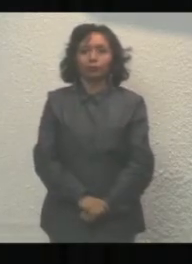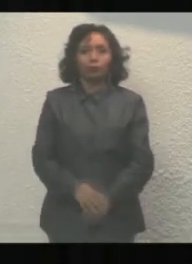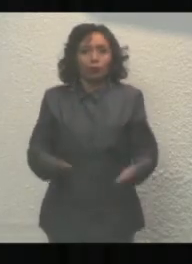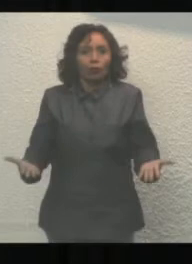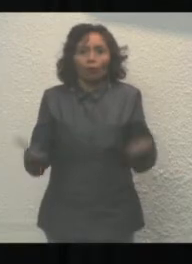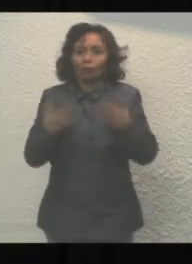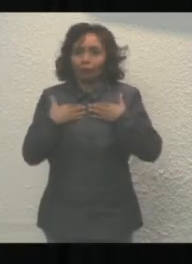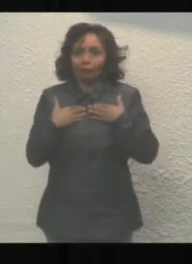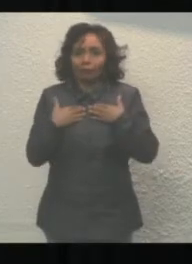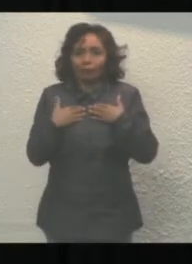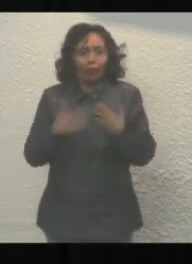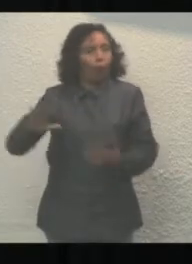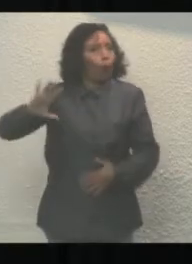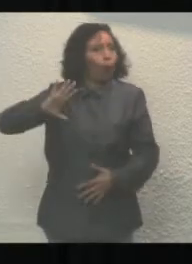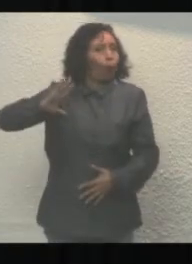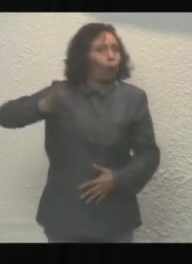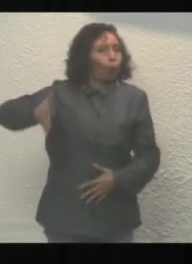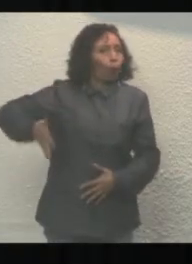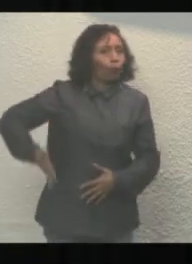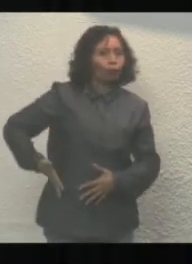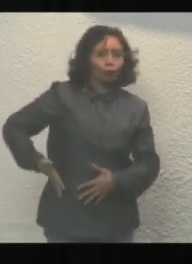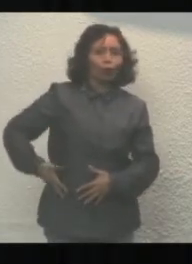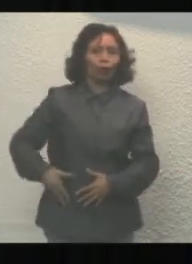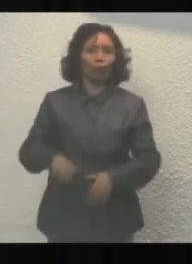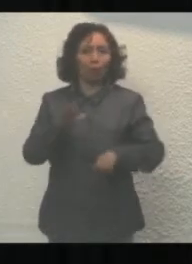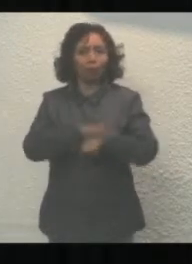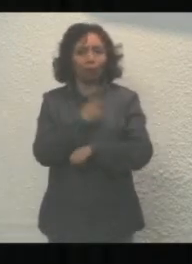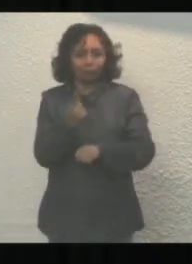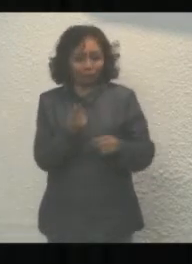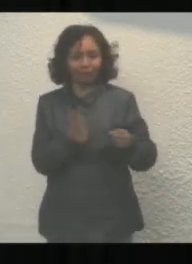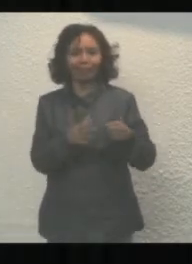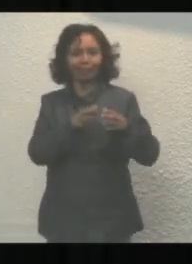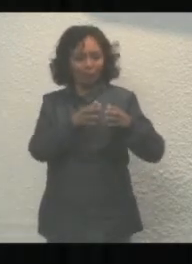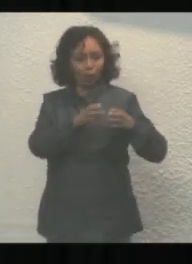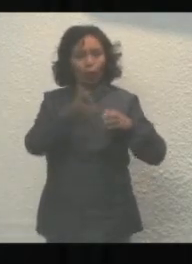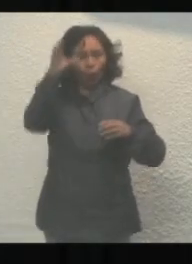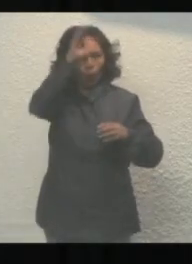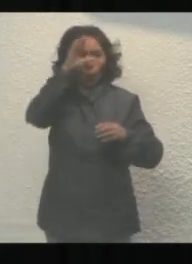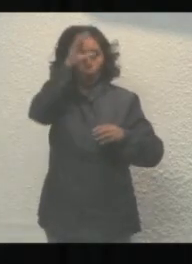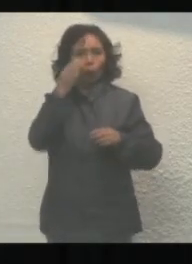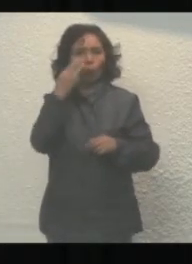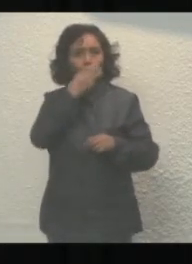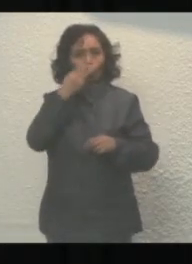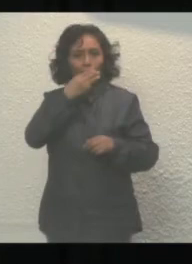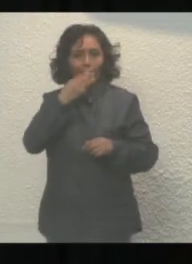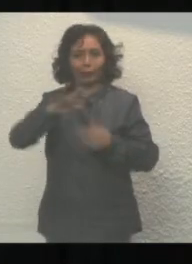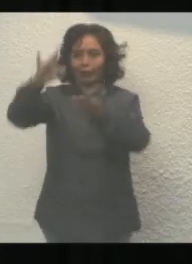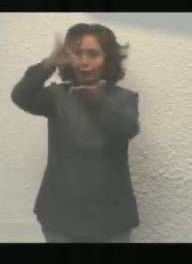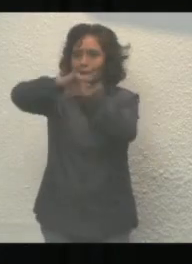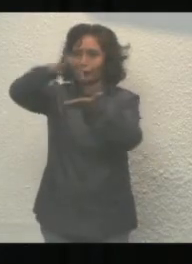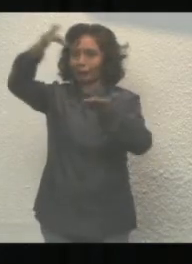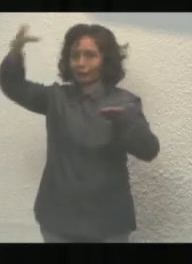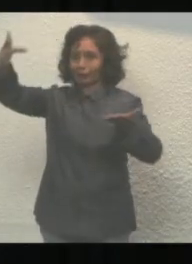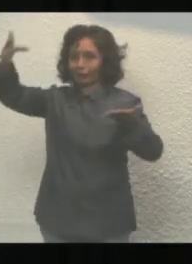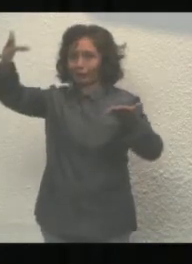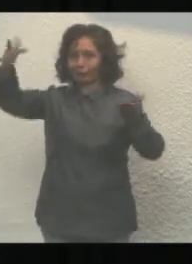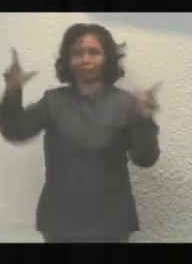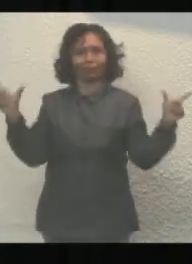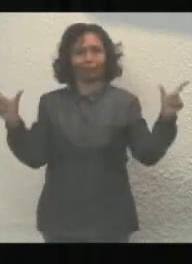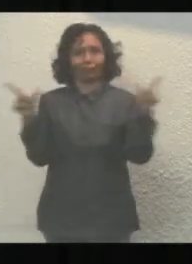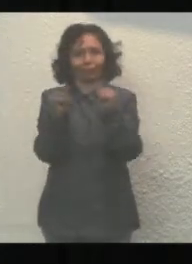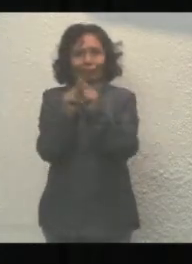Estoy muy orgullosa de pertenecer a mi cultura maya. Gracias, es cuanto.